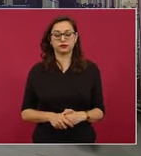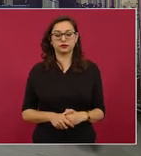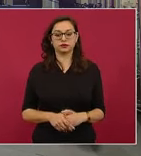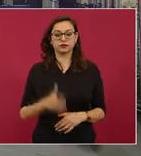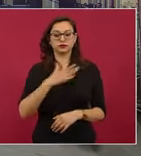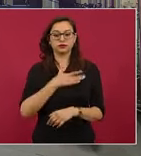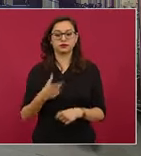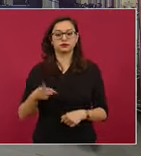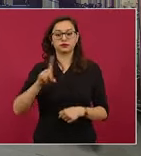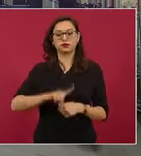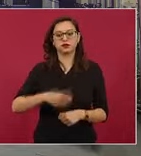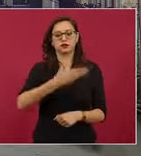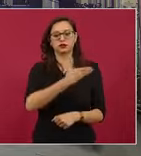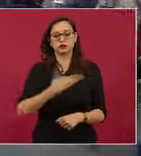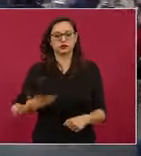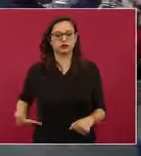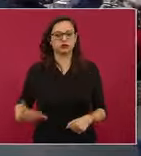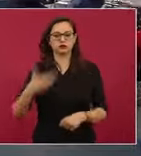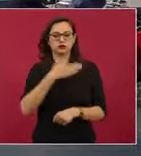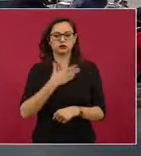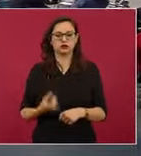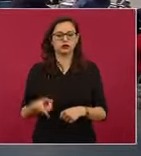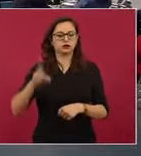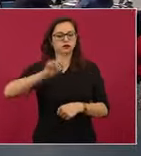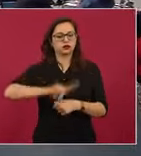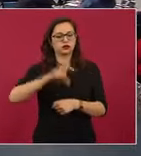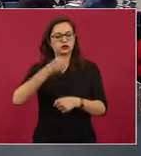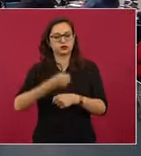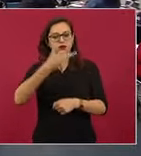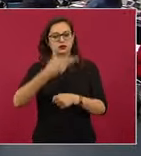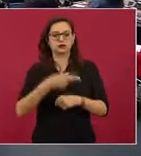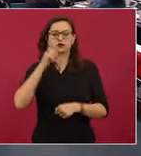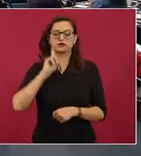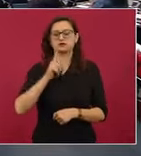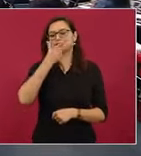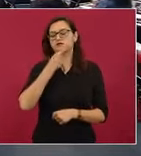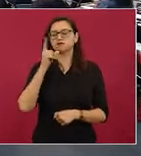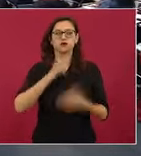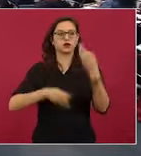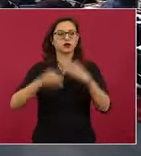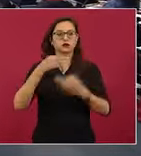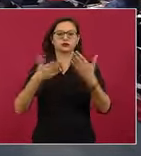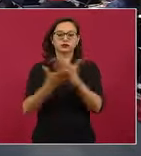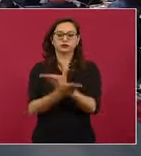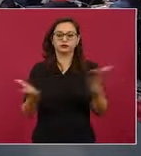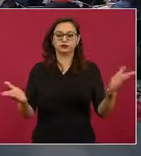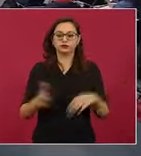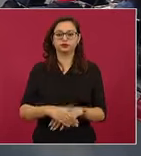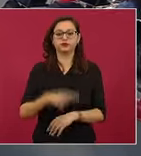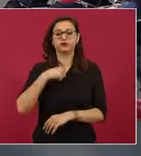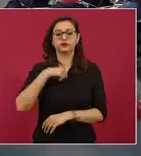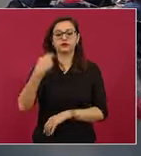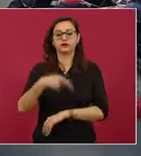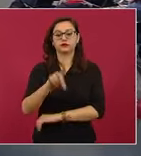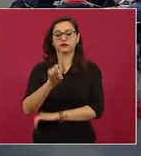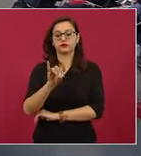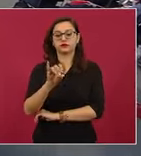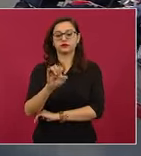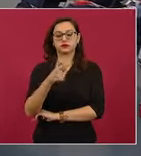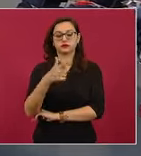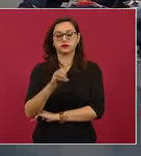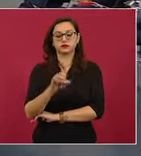Buenos días, señor presidente. Buenos días, secretarias, invitados. Buenos días a todas y todos. Diego Elías Cedillo, Tabasco Hoy, Campeche Hoy, Quintana Roo y